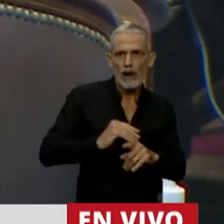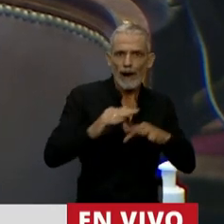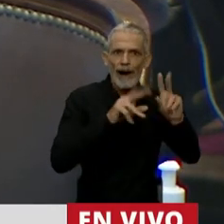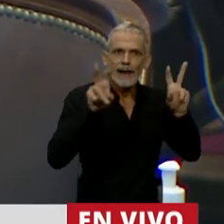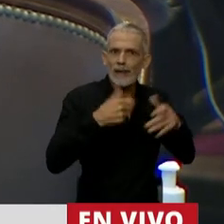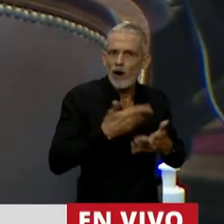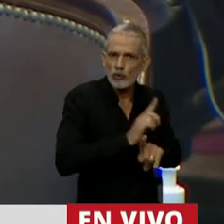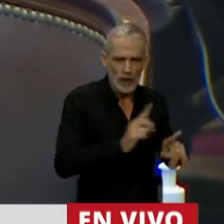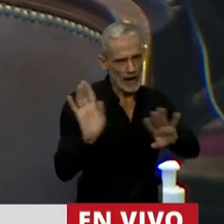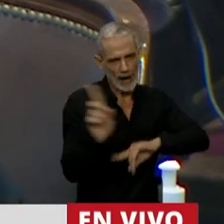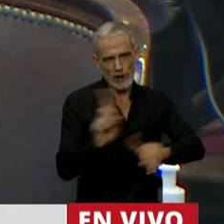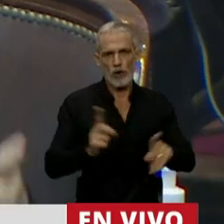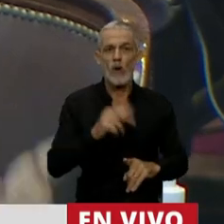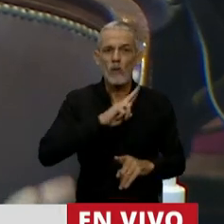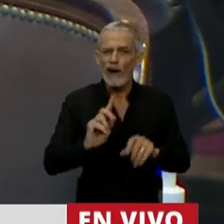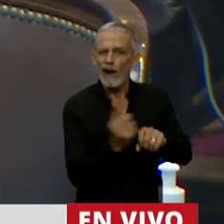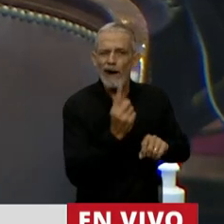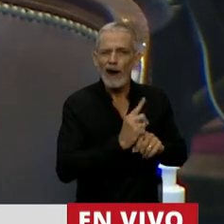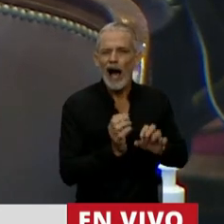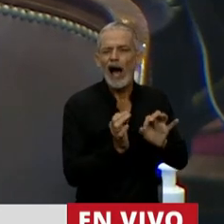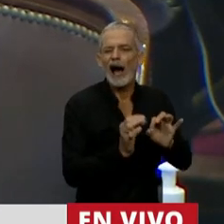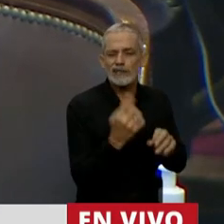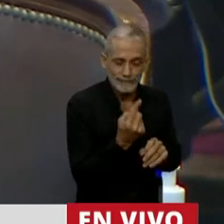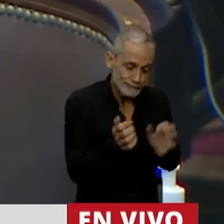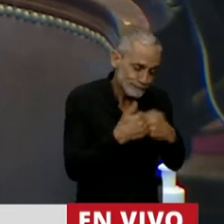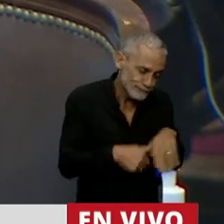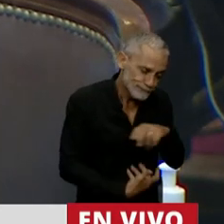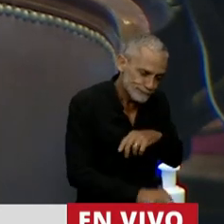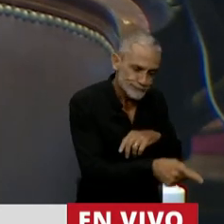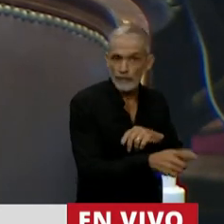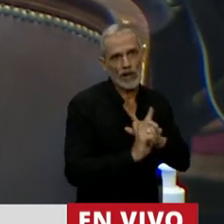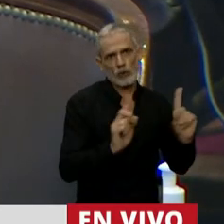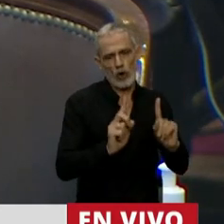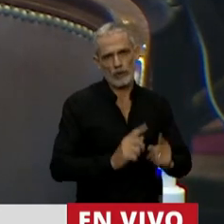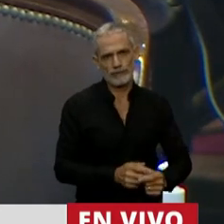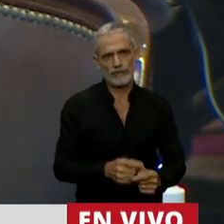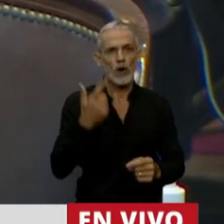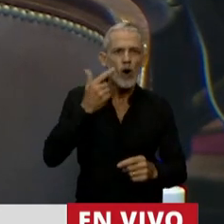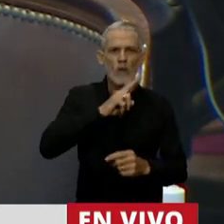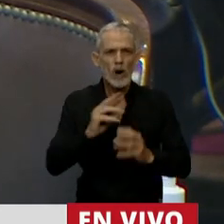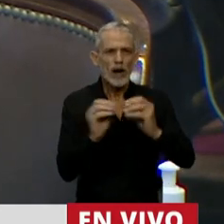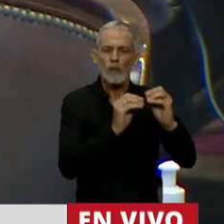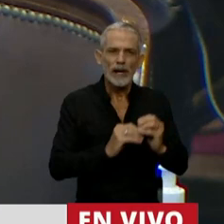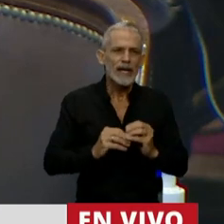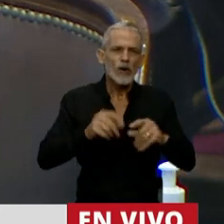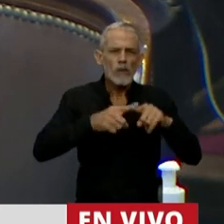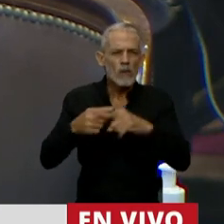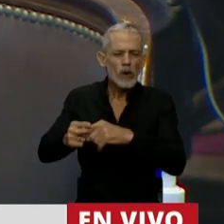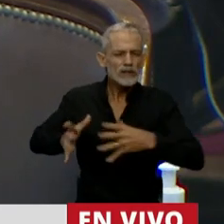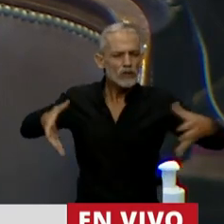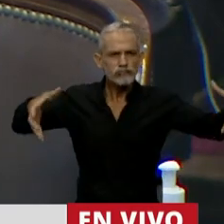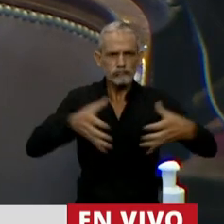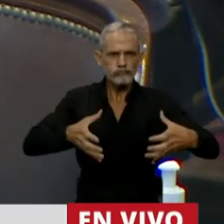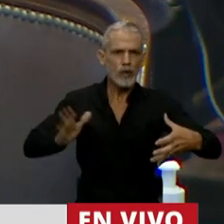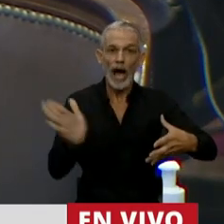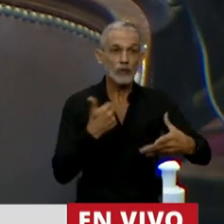a dejarnos relegadas a llegar a un aborto clandestino en soledad. Por eso mismo, compañeras, compañeros, colegas de todos los interbloques, les